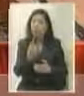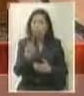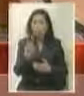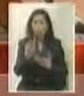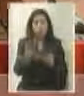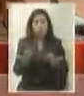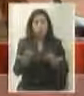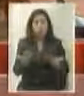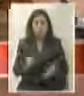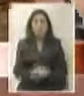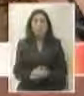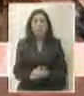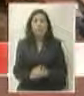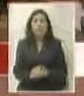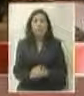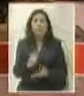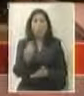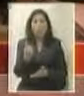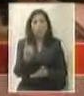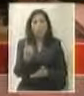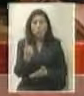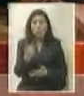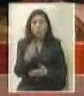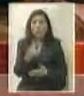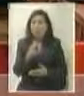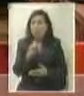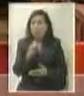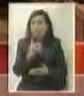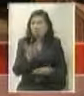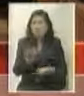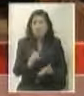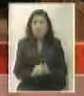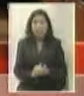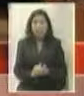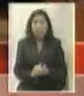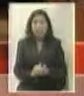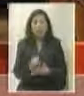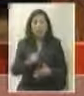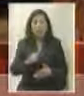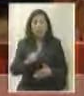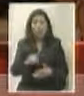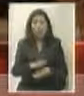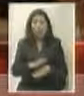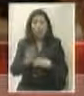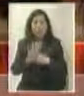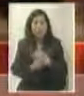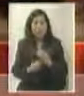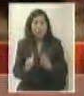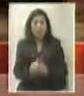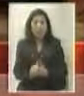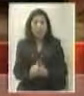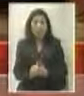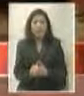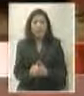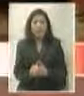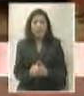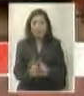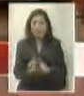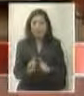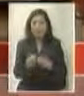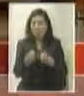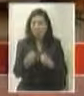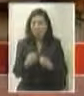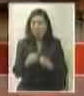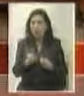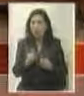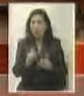dos planteamientos. Uno es, no sé si está considerado el jefe de la 18ª Brigada. Ok, y